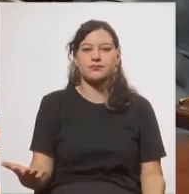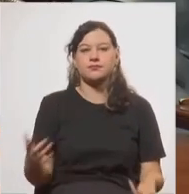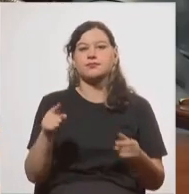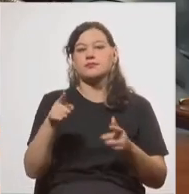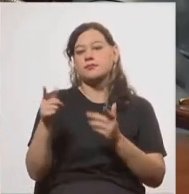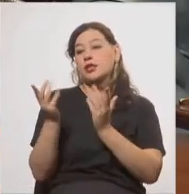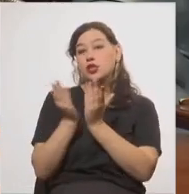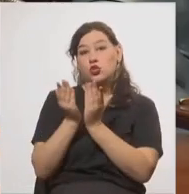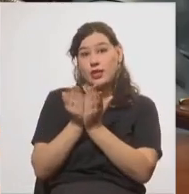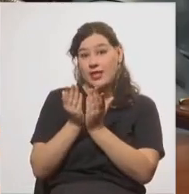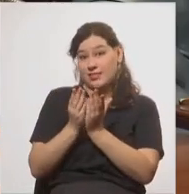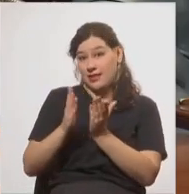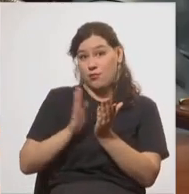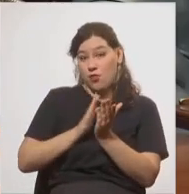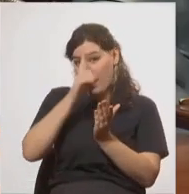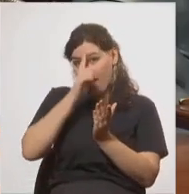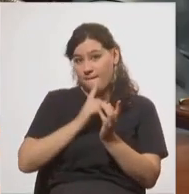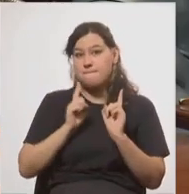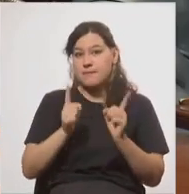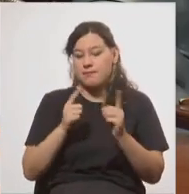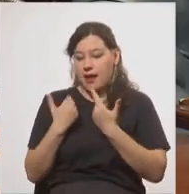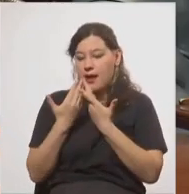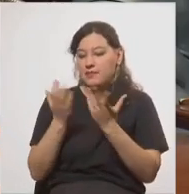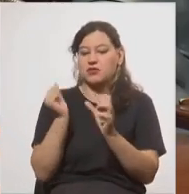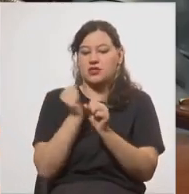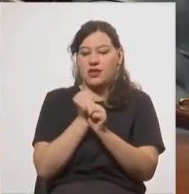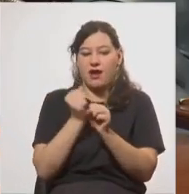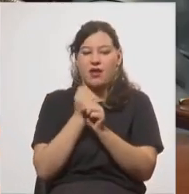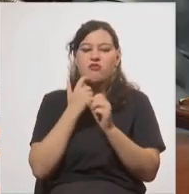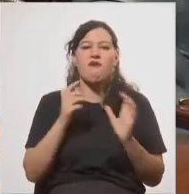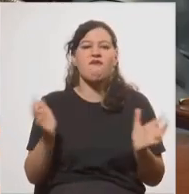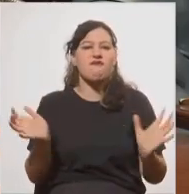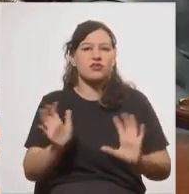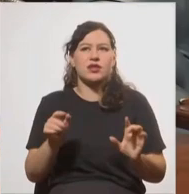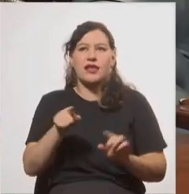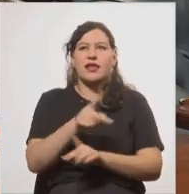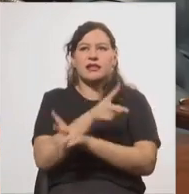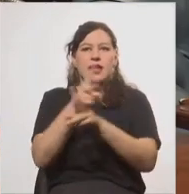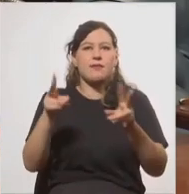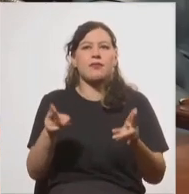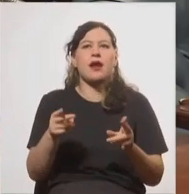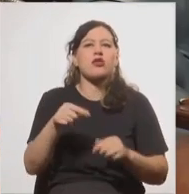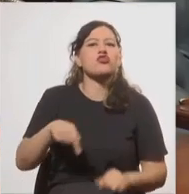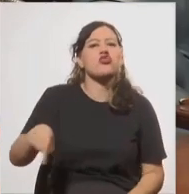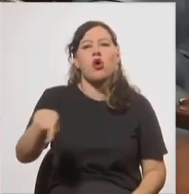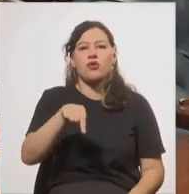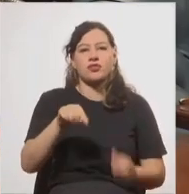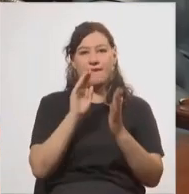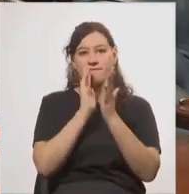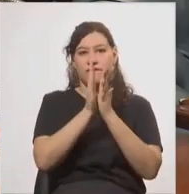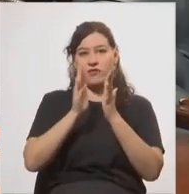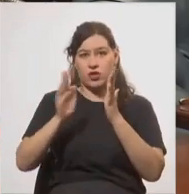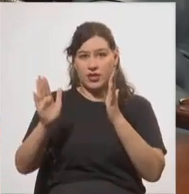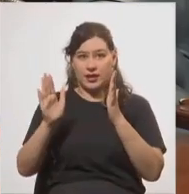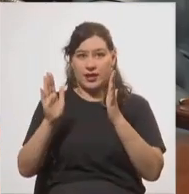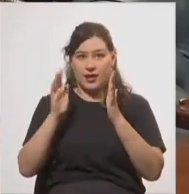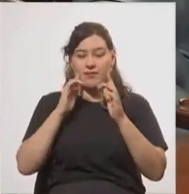estudiante, comenzó su trabajo como funcionaria en esa época en una biblioteca municipal.